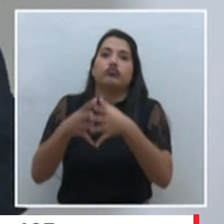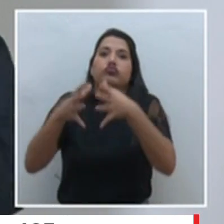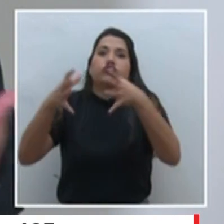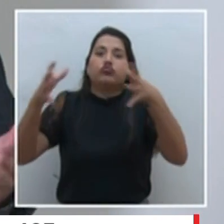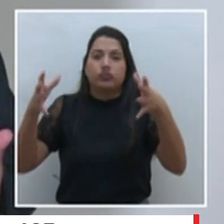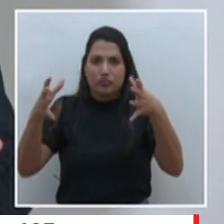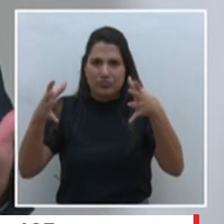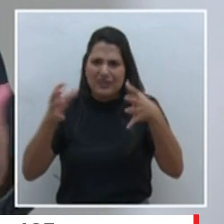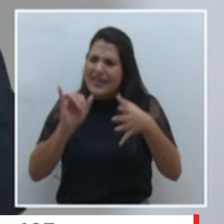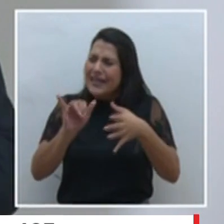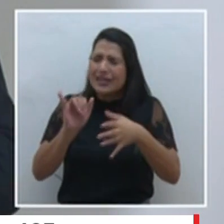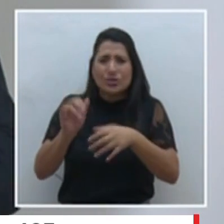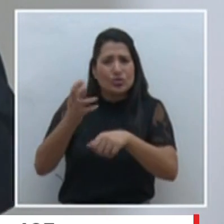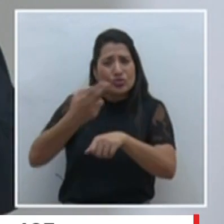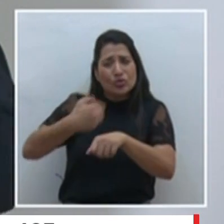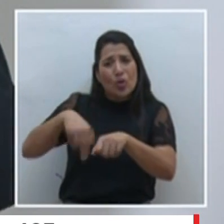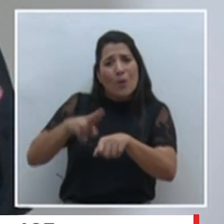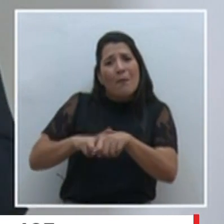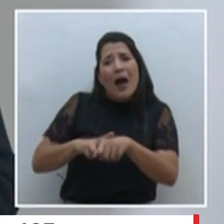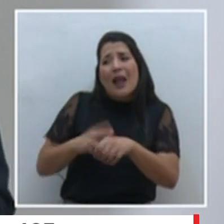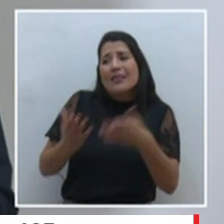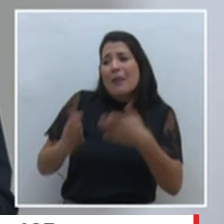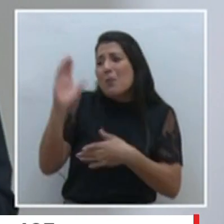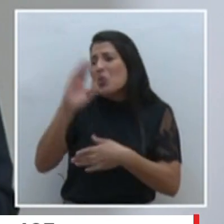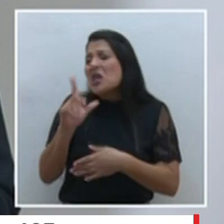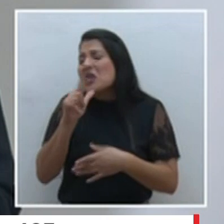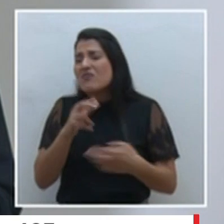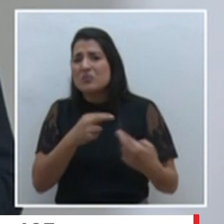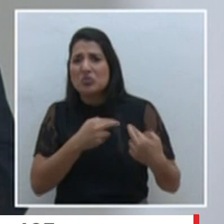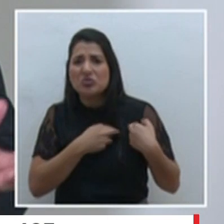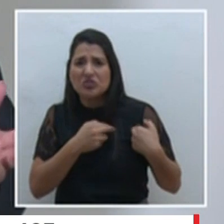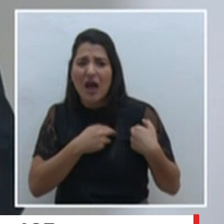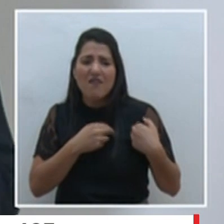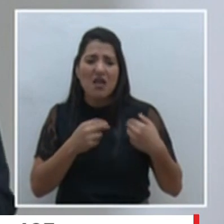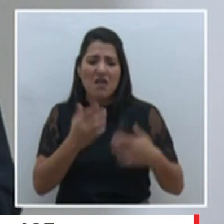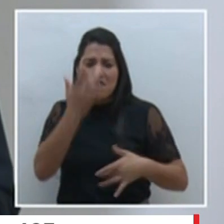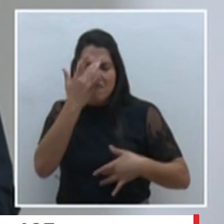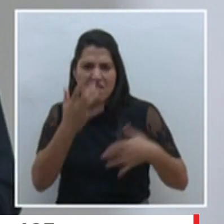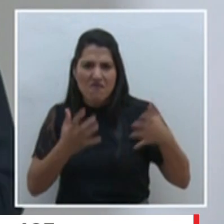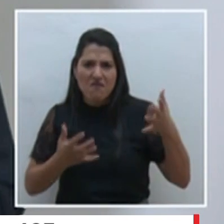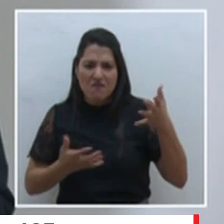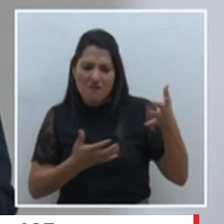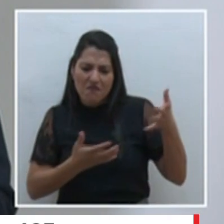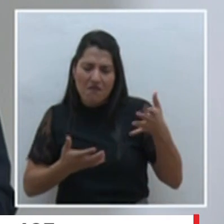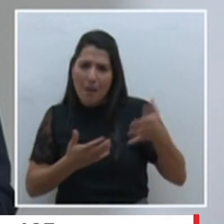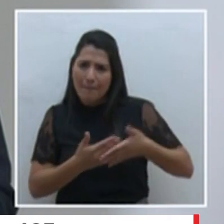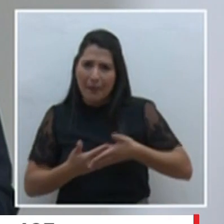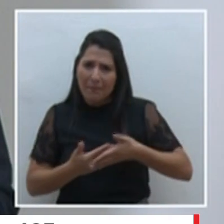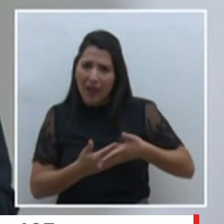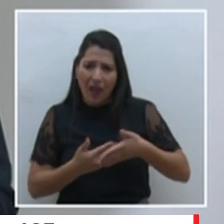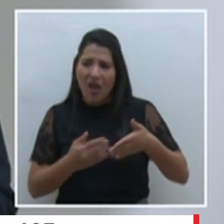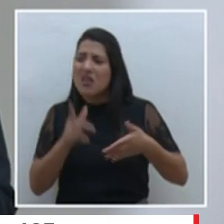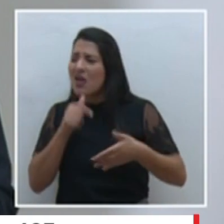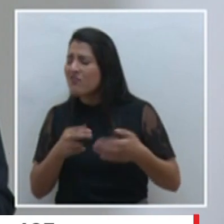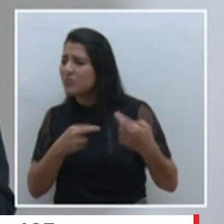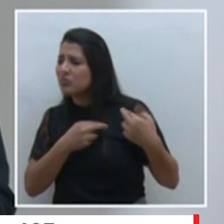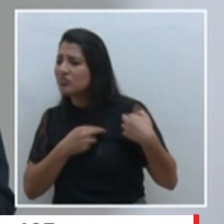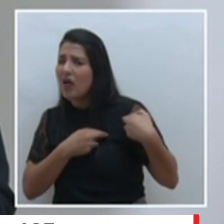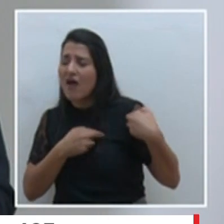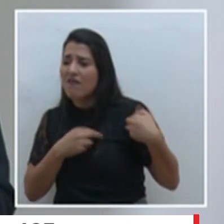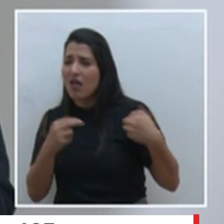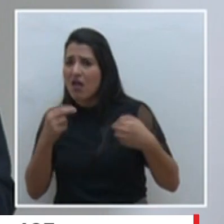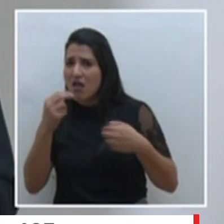es parte de la naturaleza humana probablemente buscar un responsable de eso. El responsable es el virus Es un virus que está ahí, que tenemos